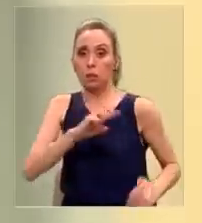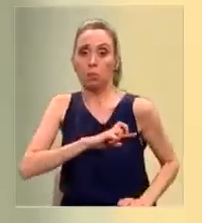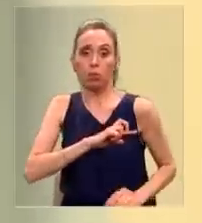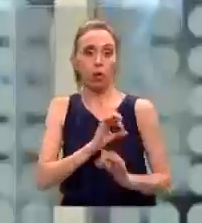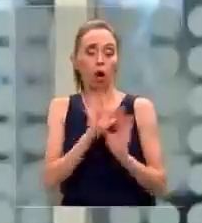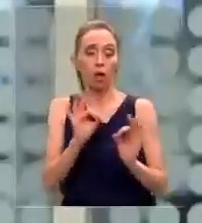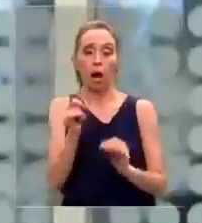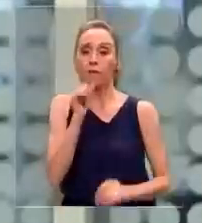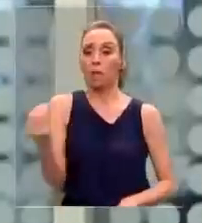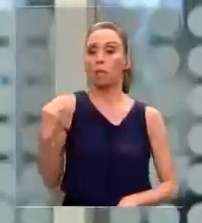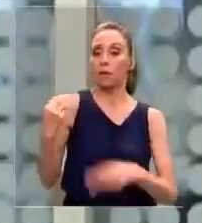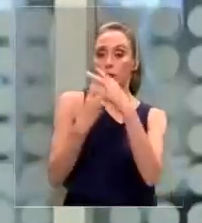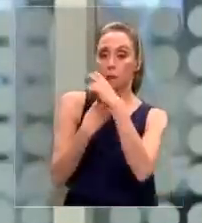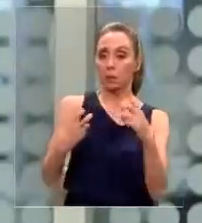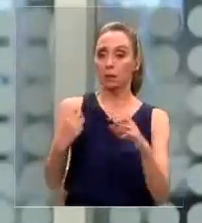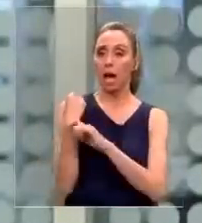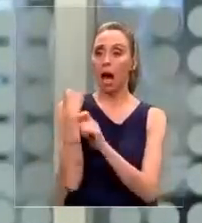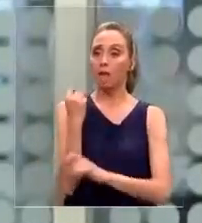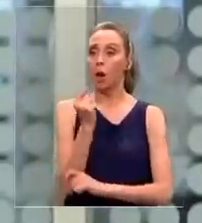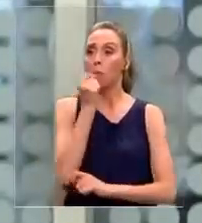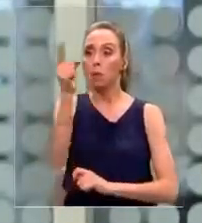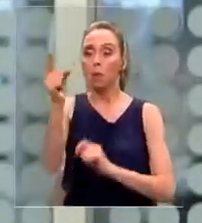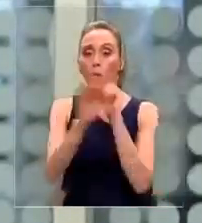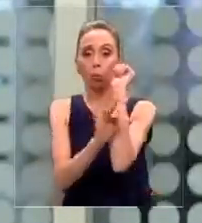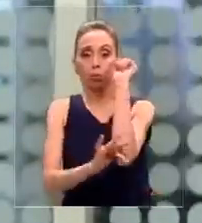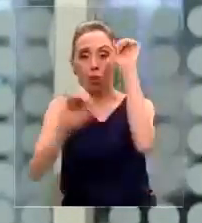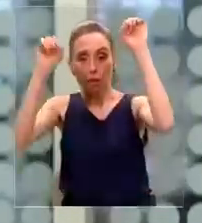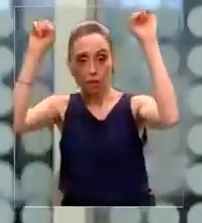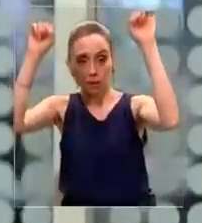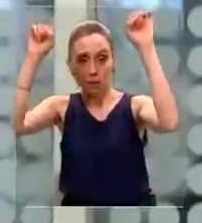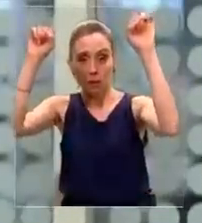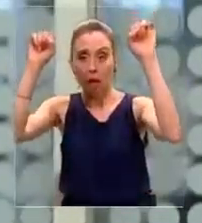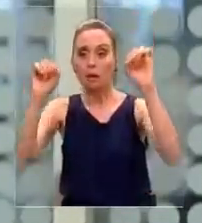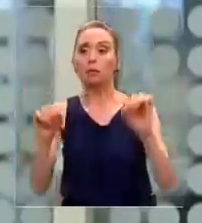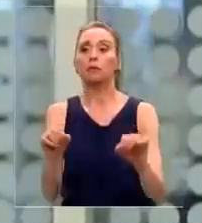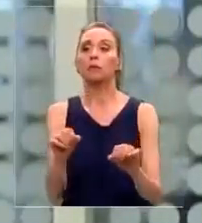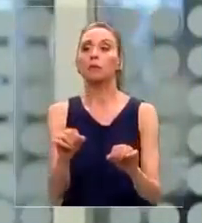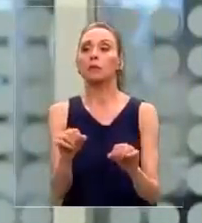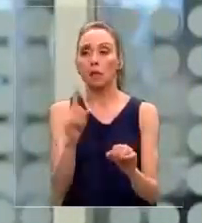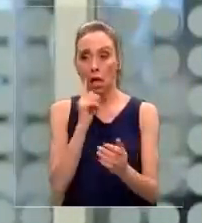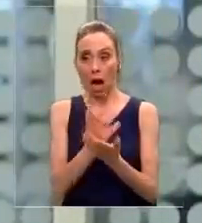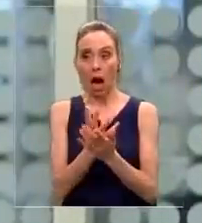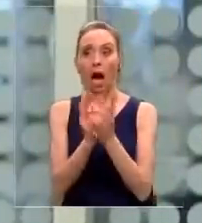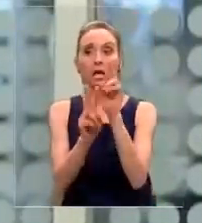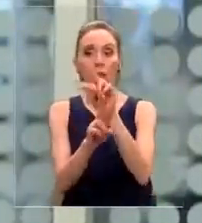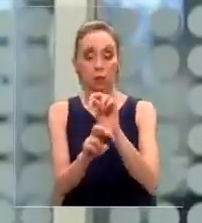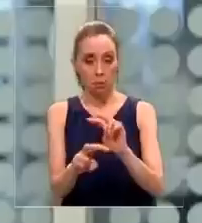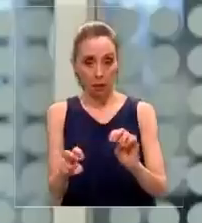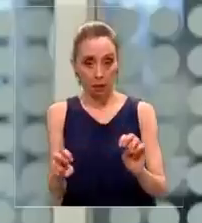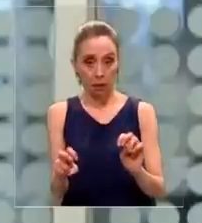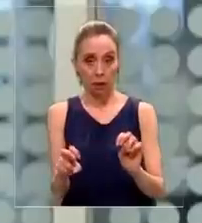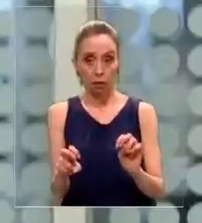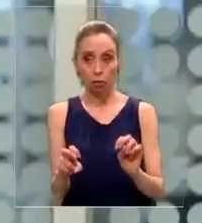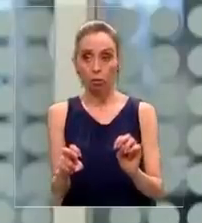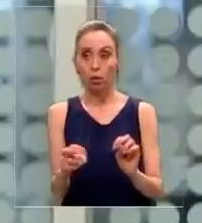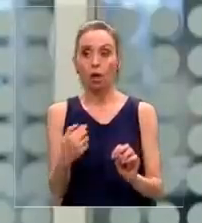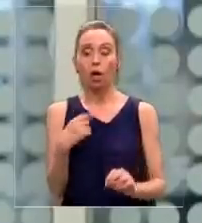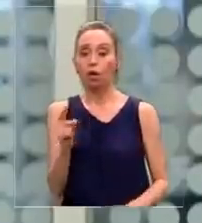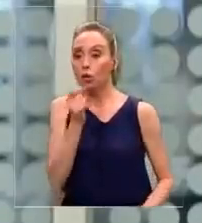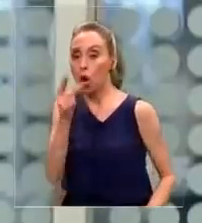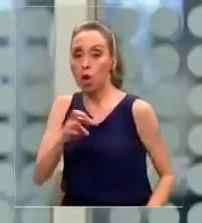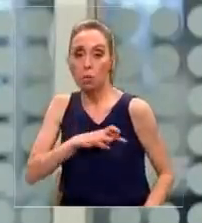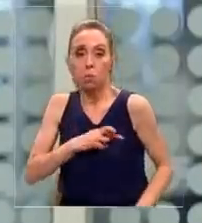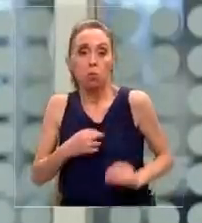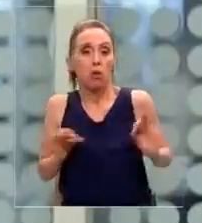imputado. Mi abogado ha consultado al Ministerio Público, no hay ninguna, hay una investigación, pero de la cual no soy